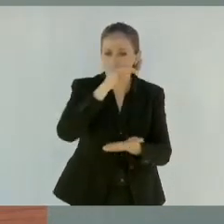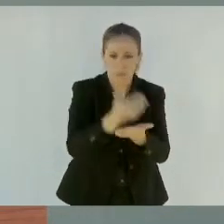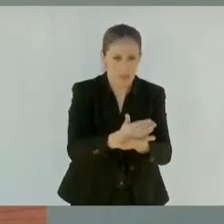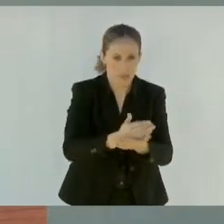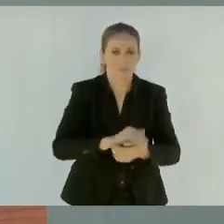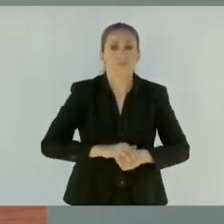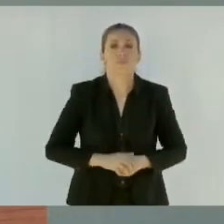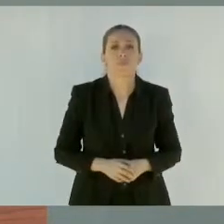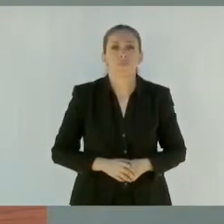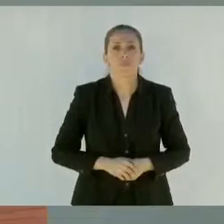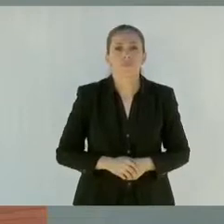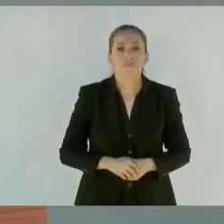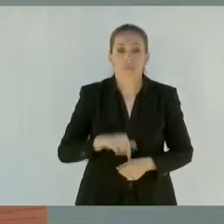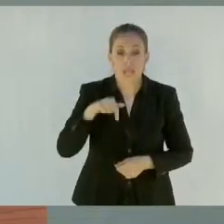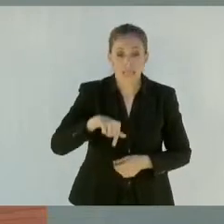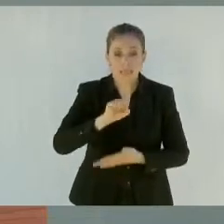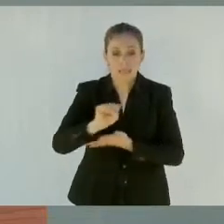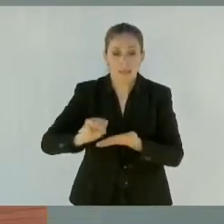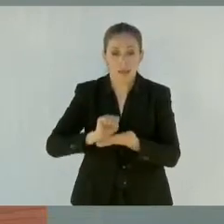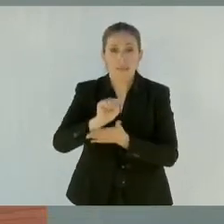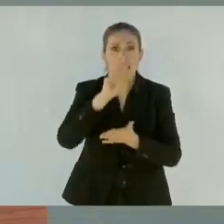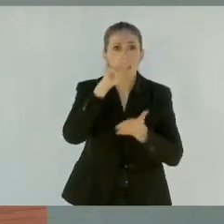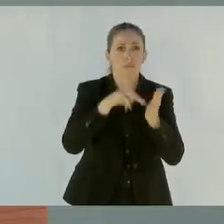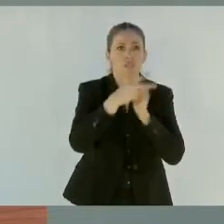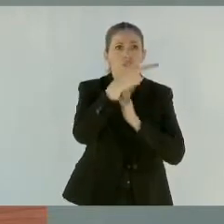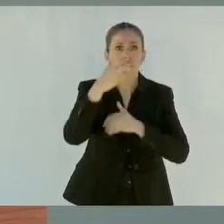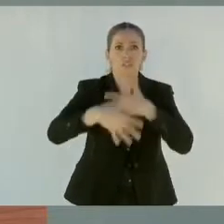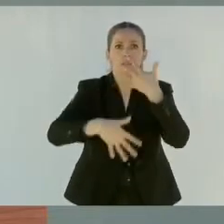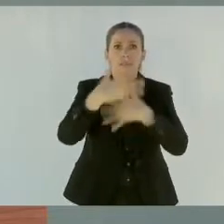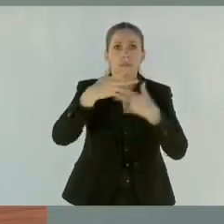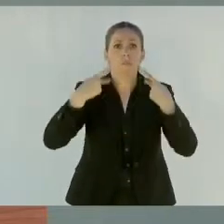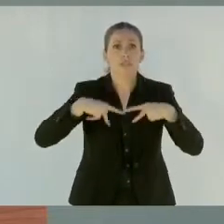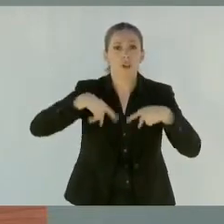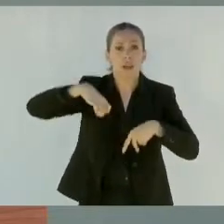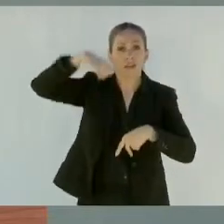3,215 adultos mayores de Sabinas reciben este apoyo.